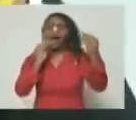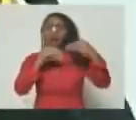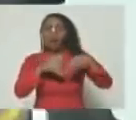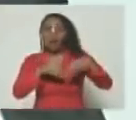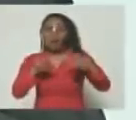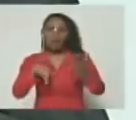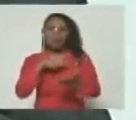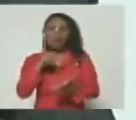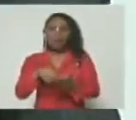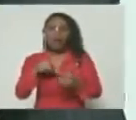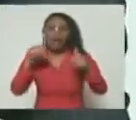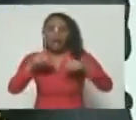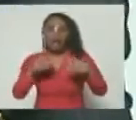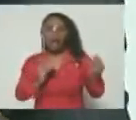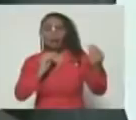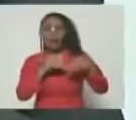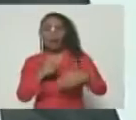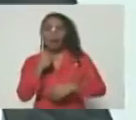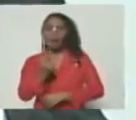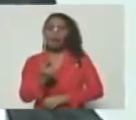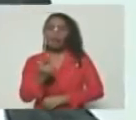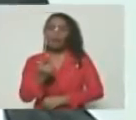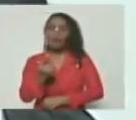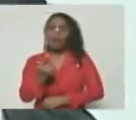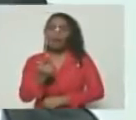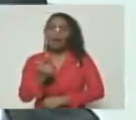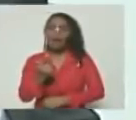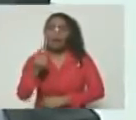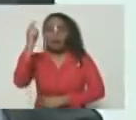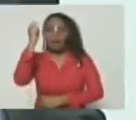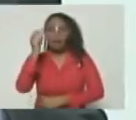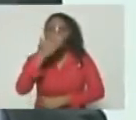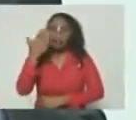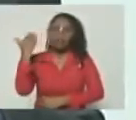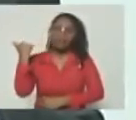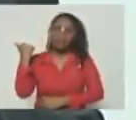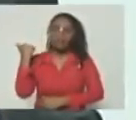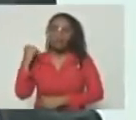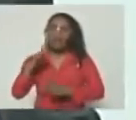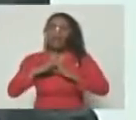el acuerdo nacional, como lo dijo el diputado Correa el día pasado, es que